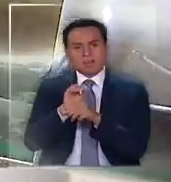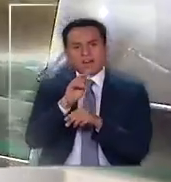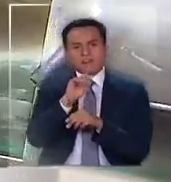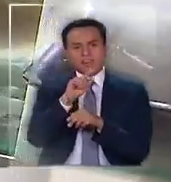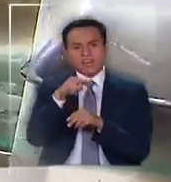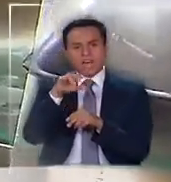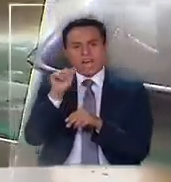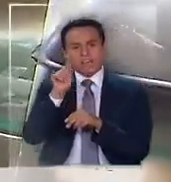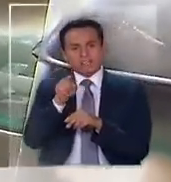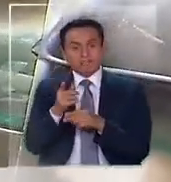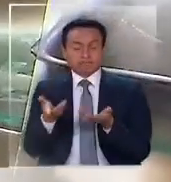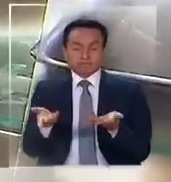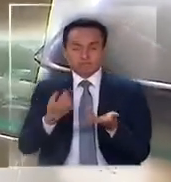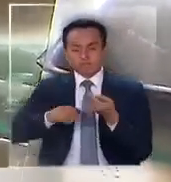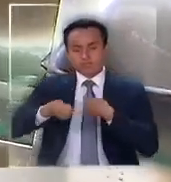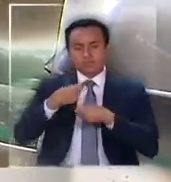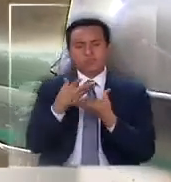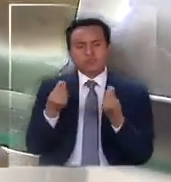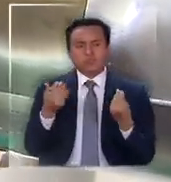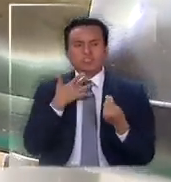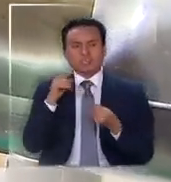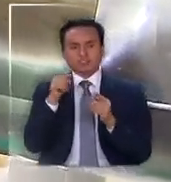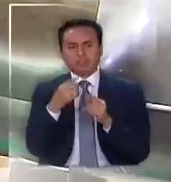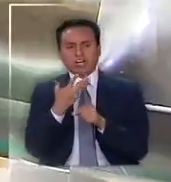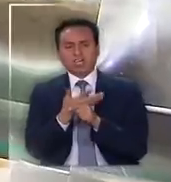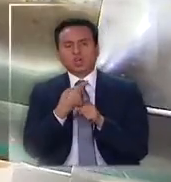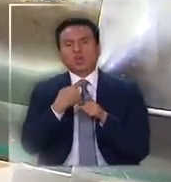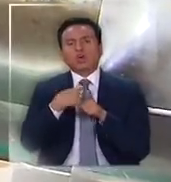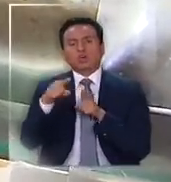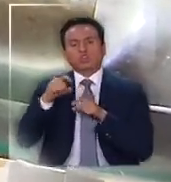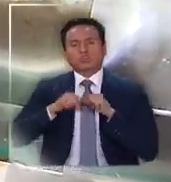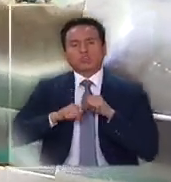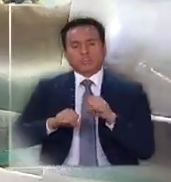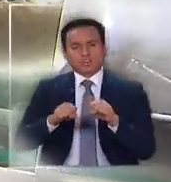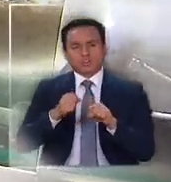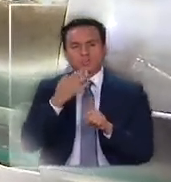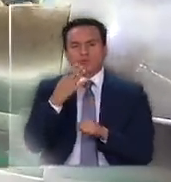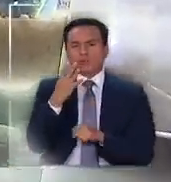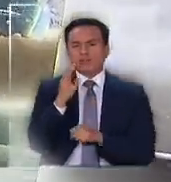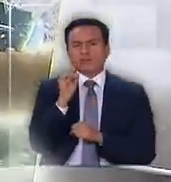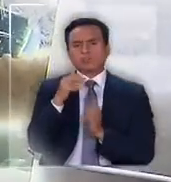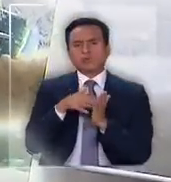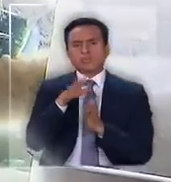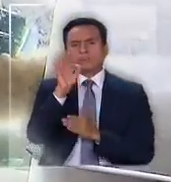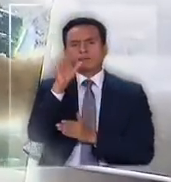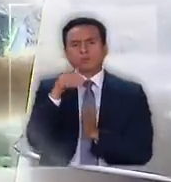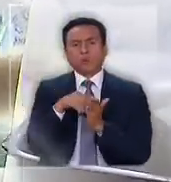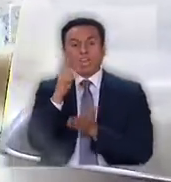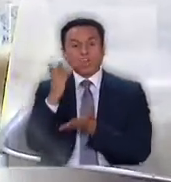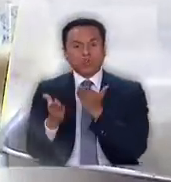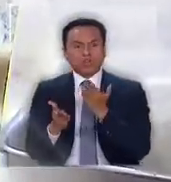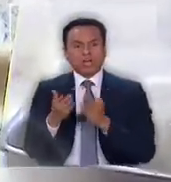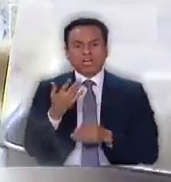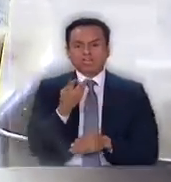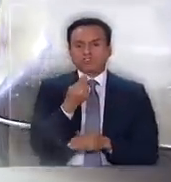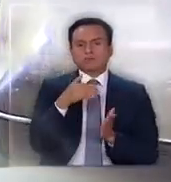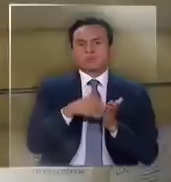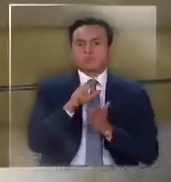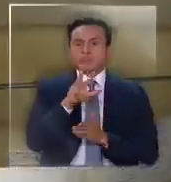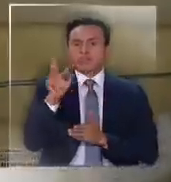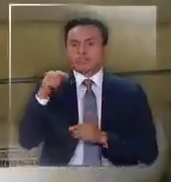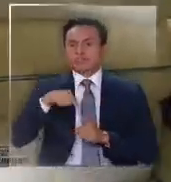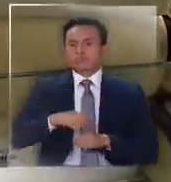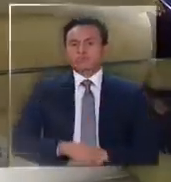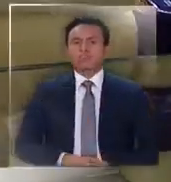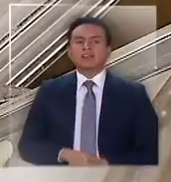avellanas. Nosotros vendemos mucho porque este queso, por ejemplo, lo encuentras en otros grandes supermercados a 40, 50 mil pesos al kilo. Aquí vale 12.990.